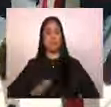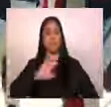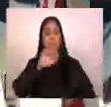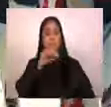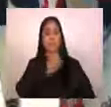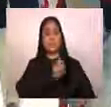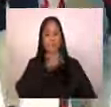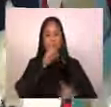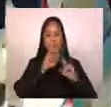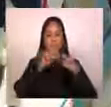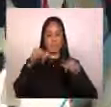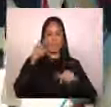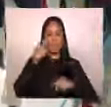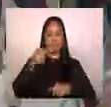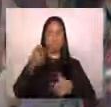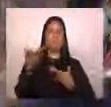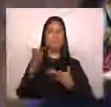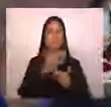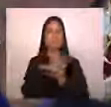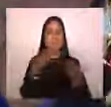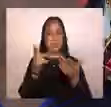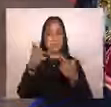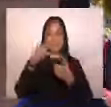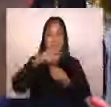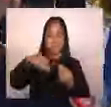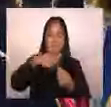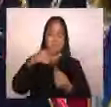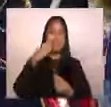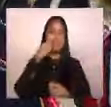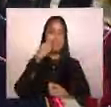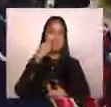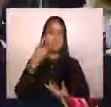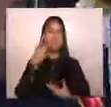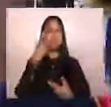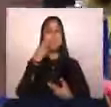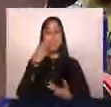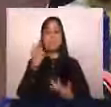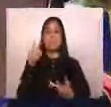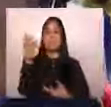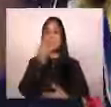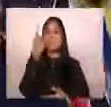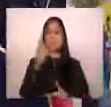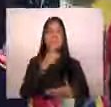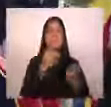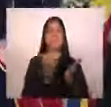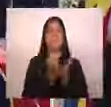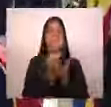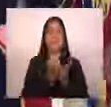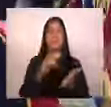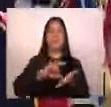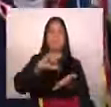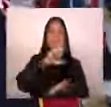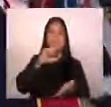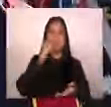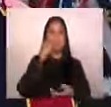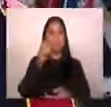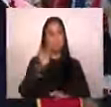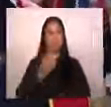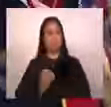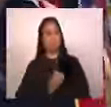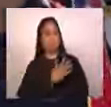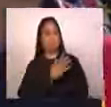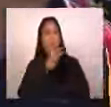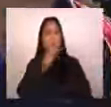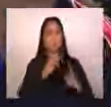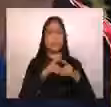también en este momento a todos los padres de familia de todos los centros educativos por esa pasión y por